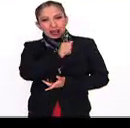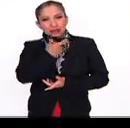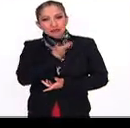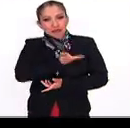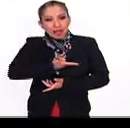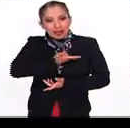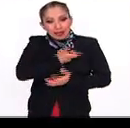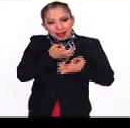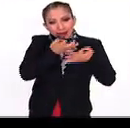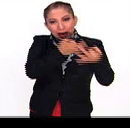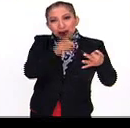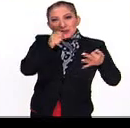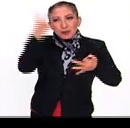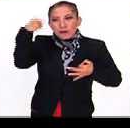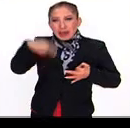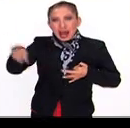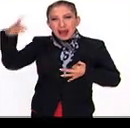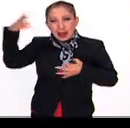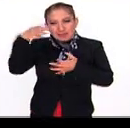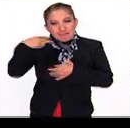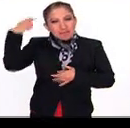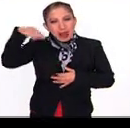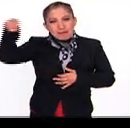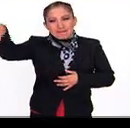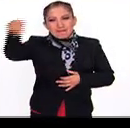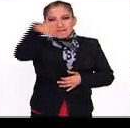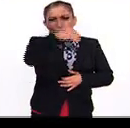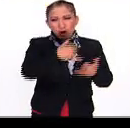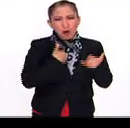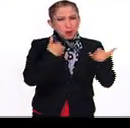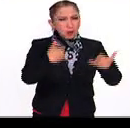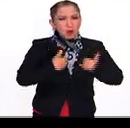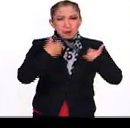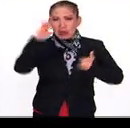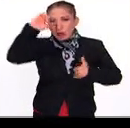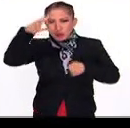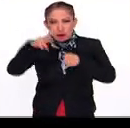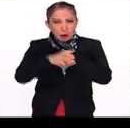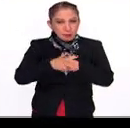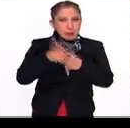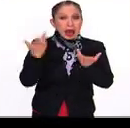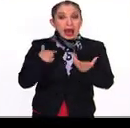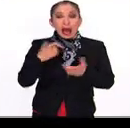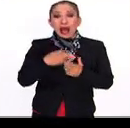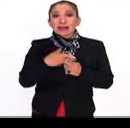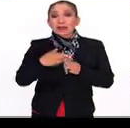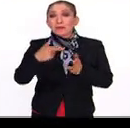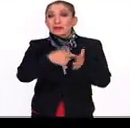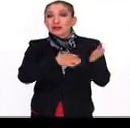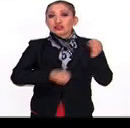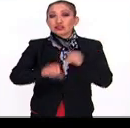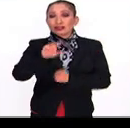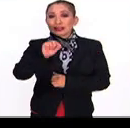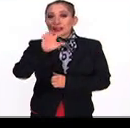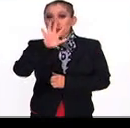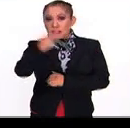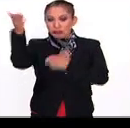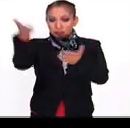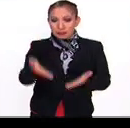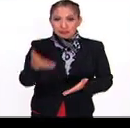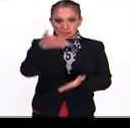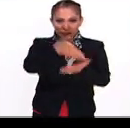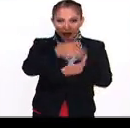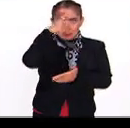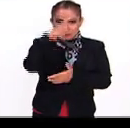pasión ligada a los viajes que lo llevaron a recorrer desde muy joven Europa hasta 1975, en que llegó a